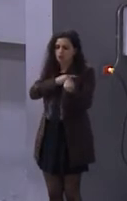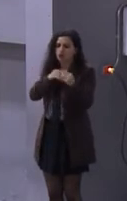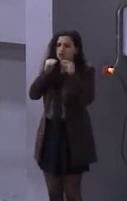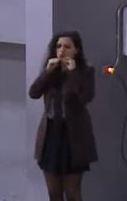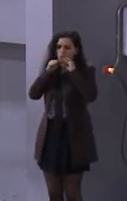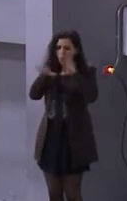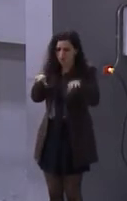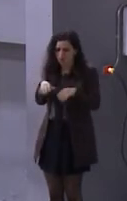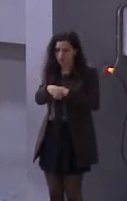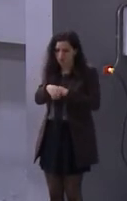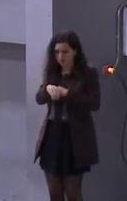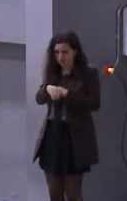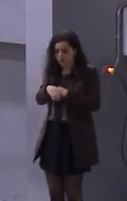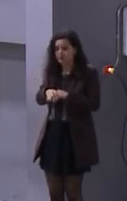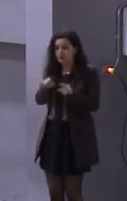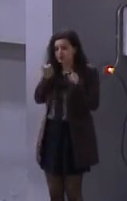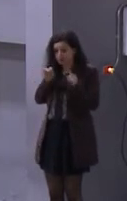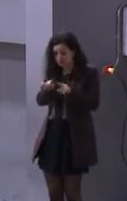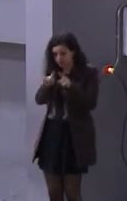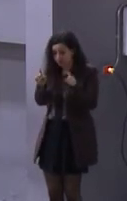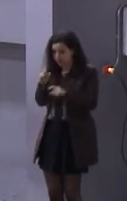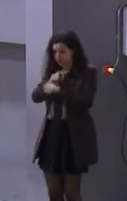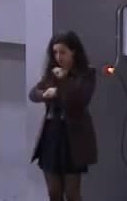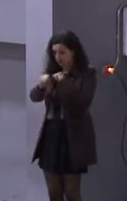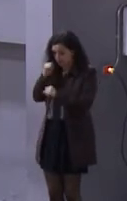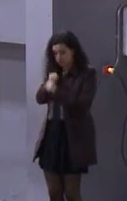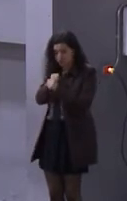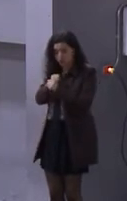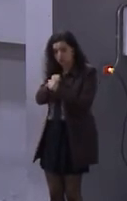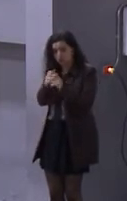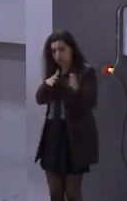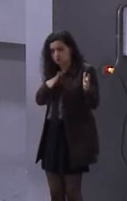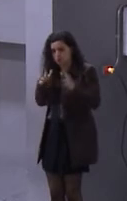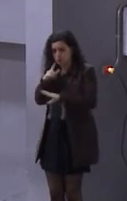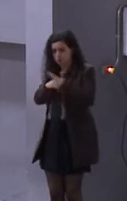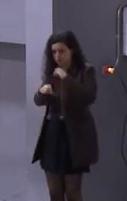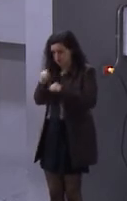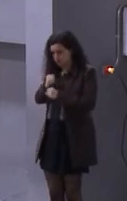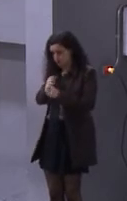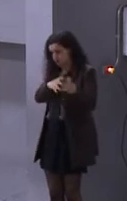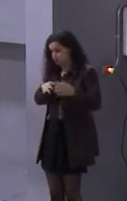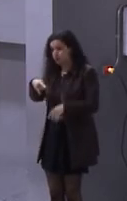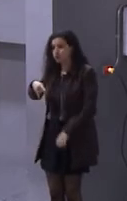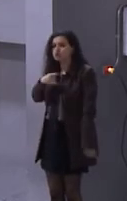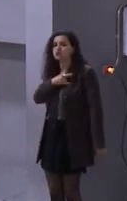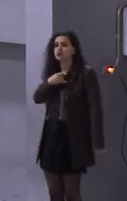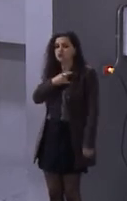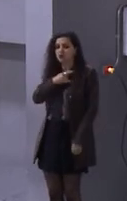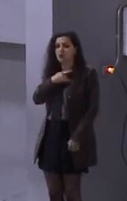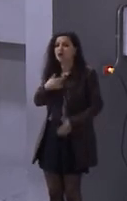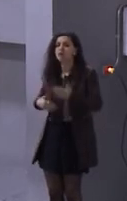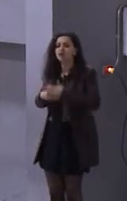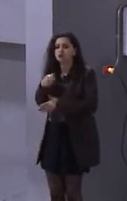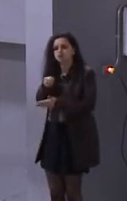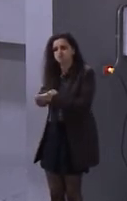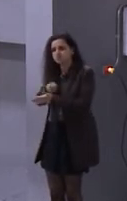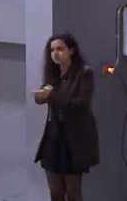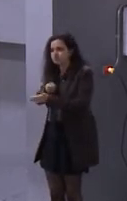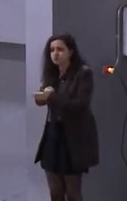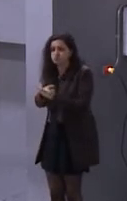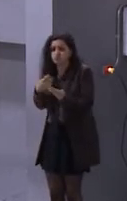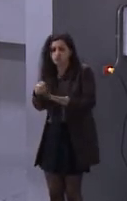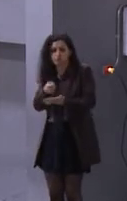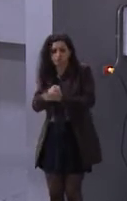públicas. En ese sentido, el año pasado, desde mediados del año pasado, la universidad comenzó a gestionar con